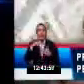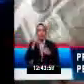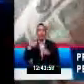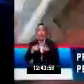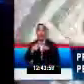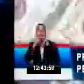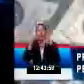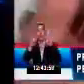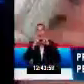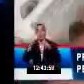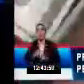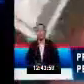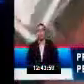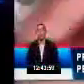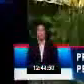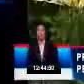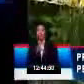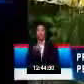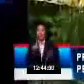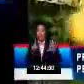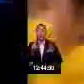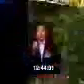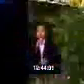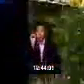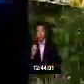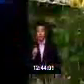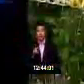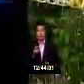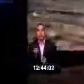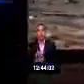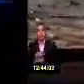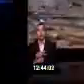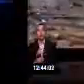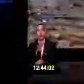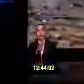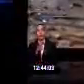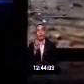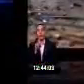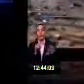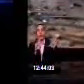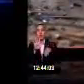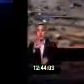de dólares durante las protestas. El 56% corresponde al sector productivo con